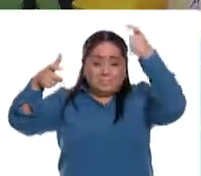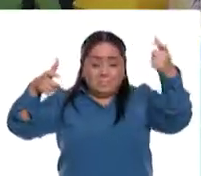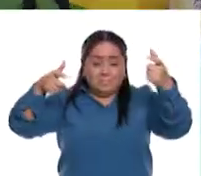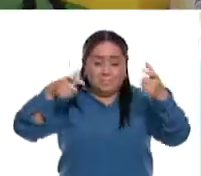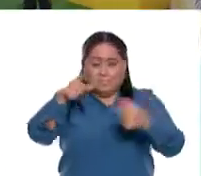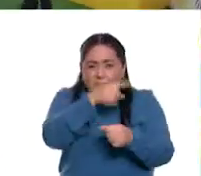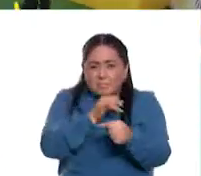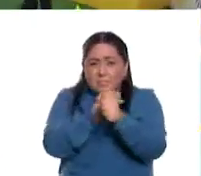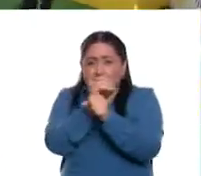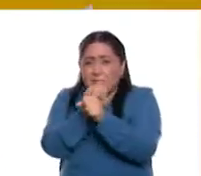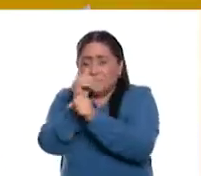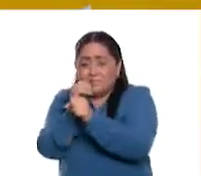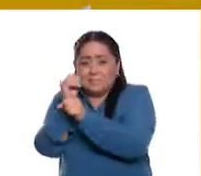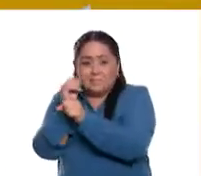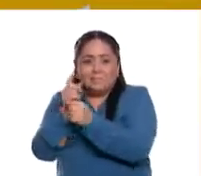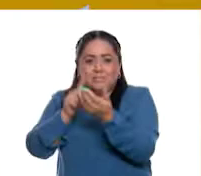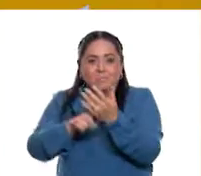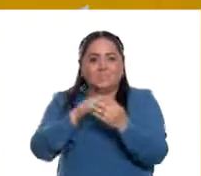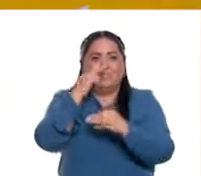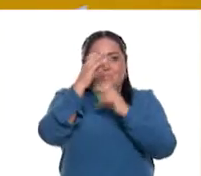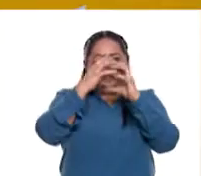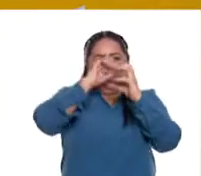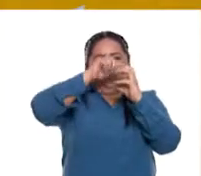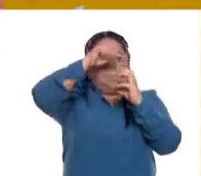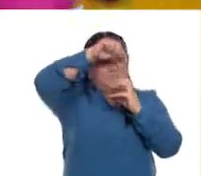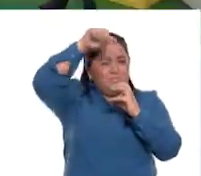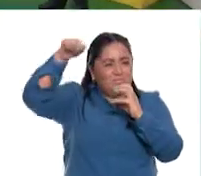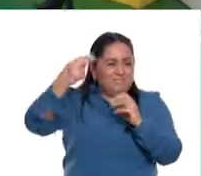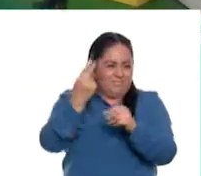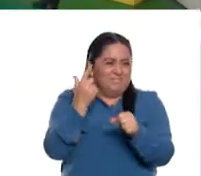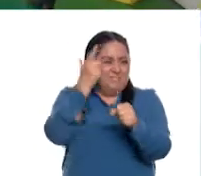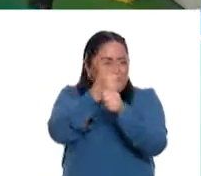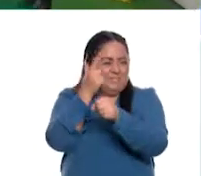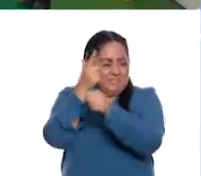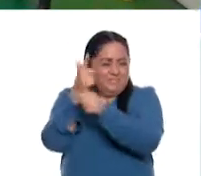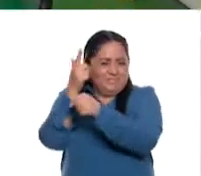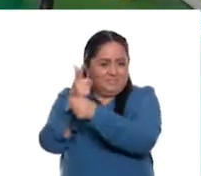vamos explorando los rincones del espacio sideral.